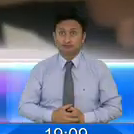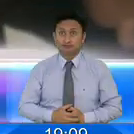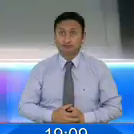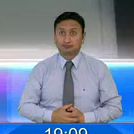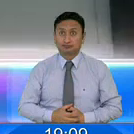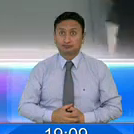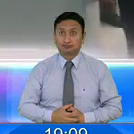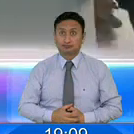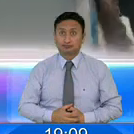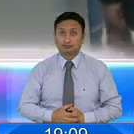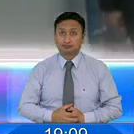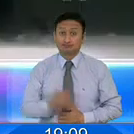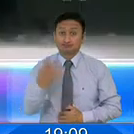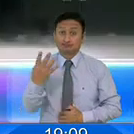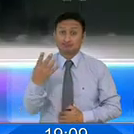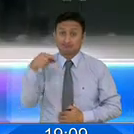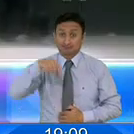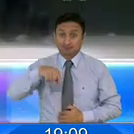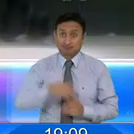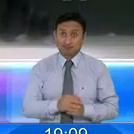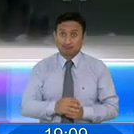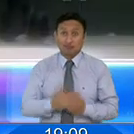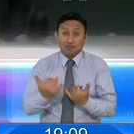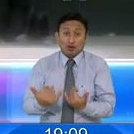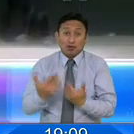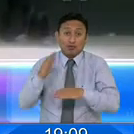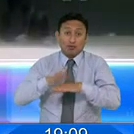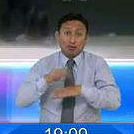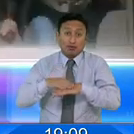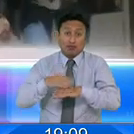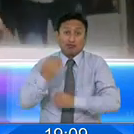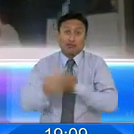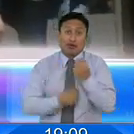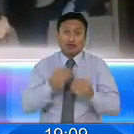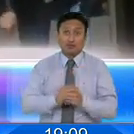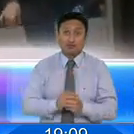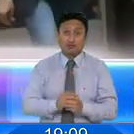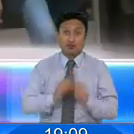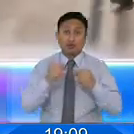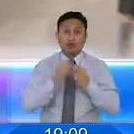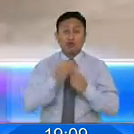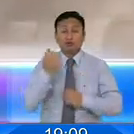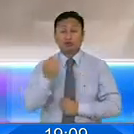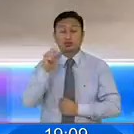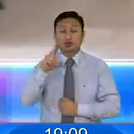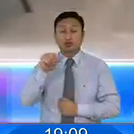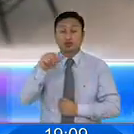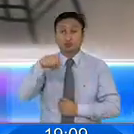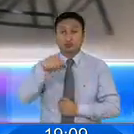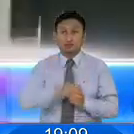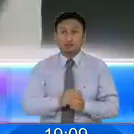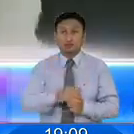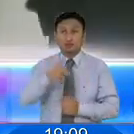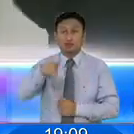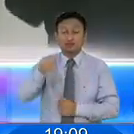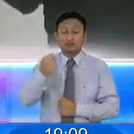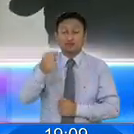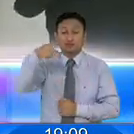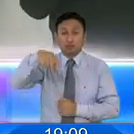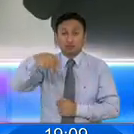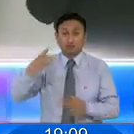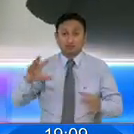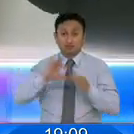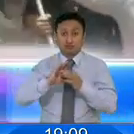Amigo y Unión Ecuatoriana. A la espera de notificaciones están Partido Suma, Partido Sociedad Patriótica, Alianza